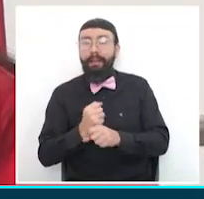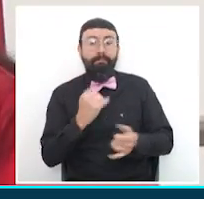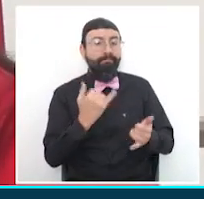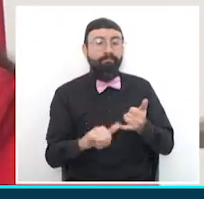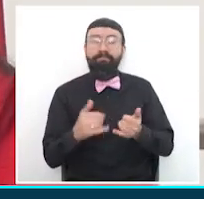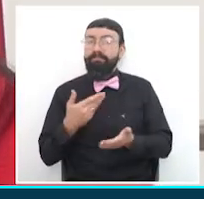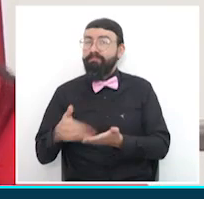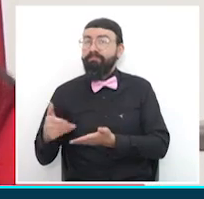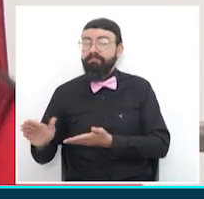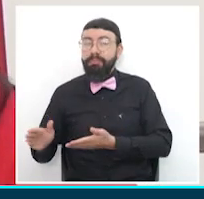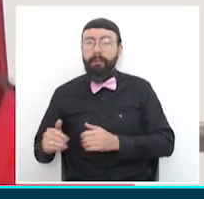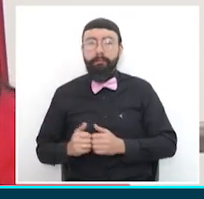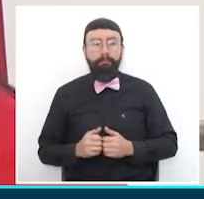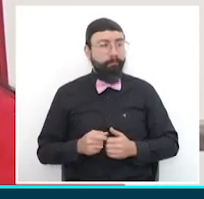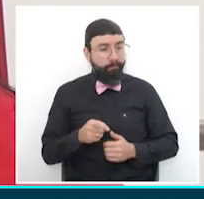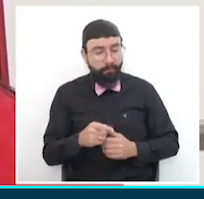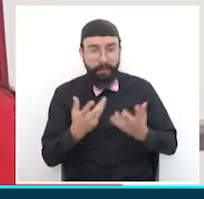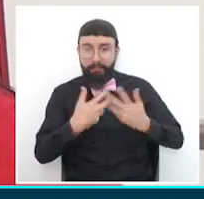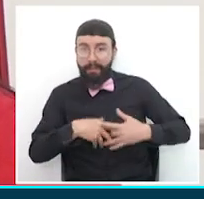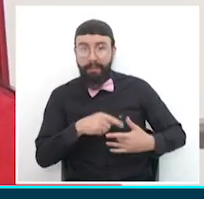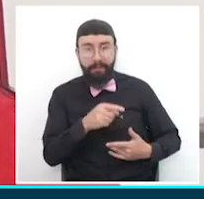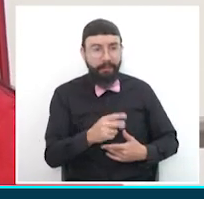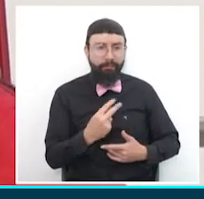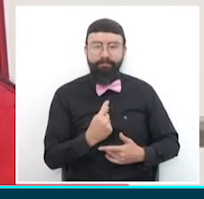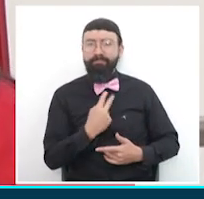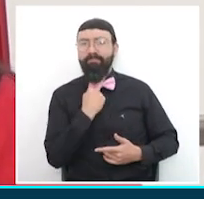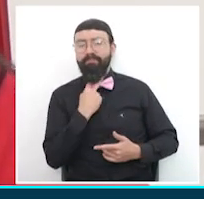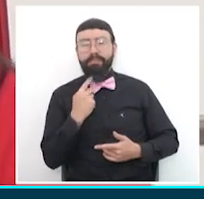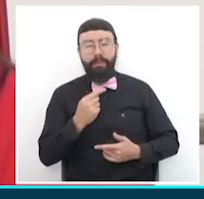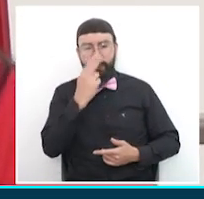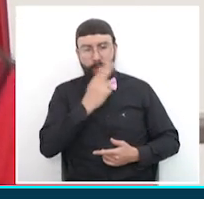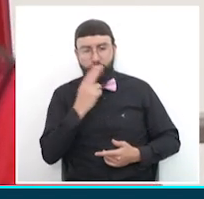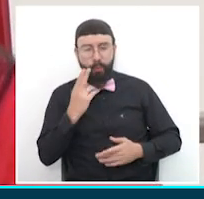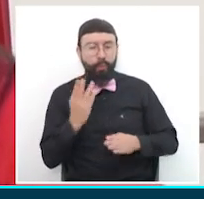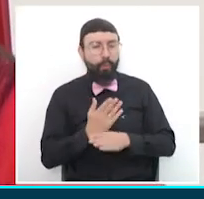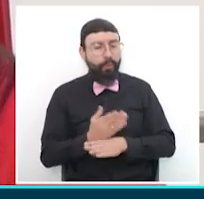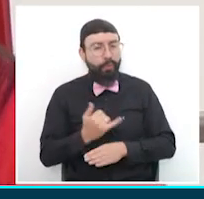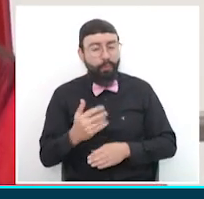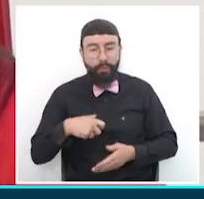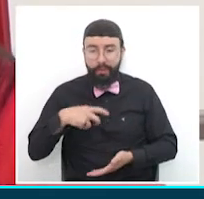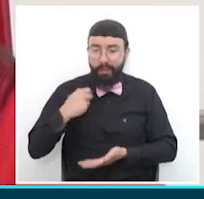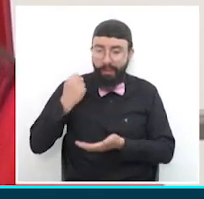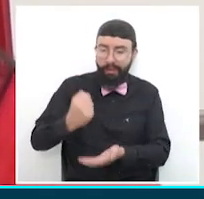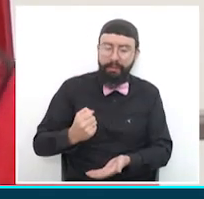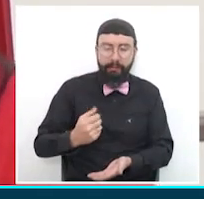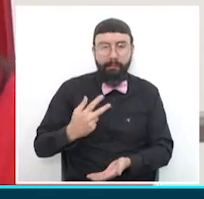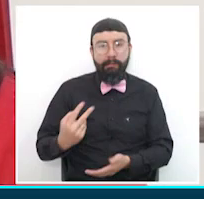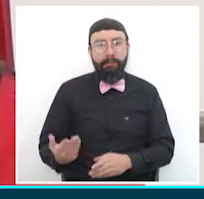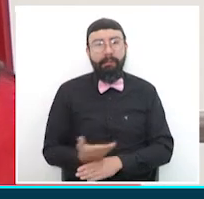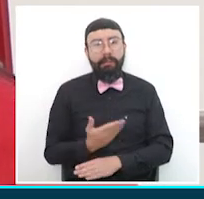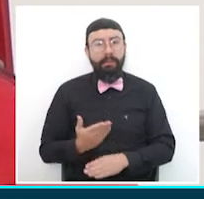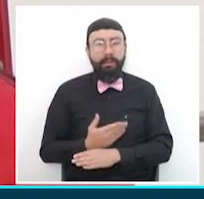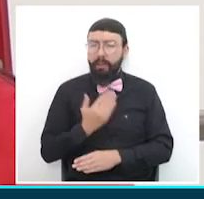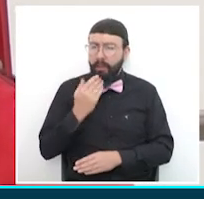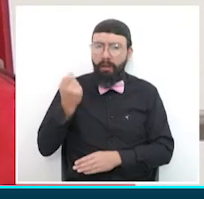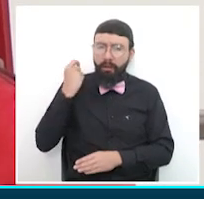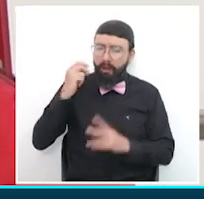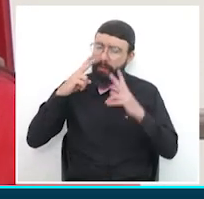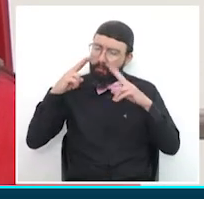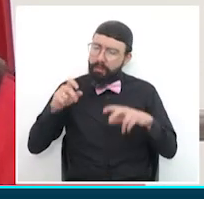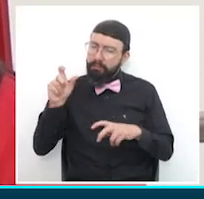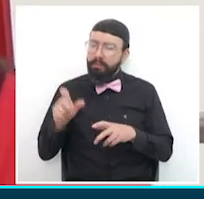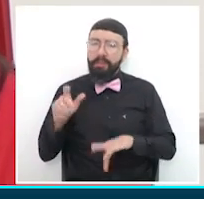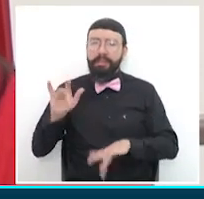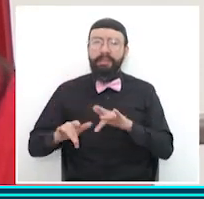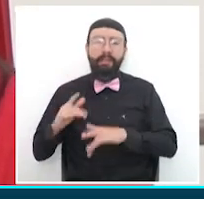La estabilidad financiera de las empresas se está viendo muy comprometida. Hacíamos un análisis en estos días con el secretario de Transporte